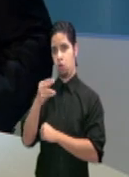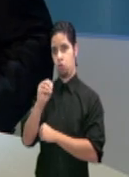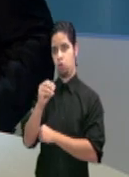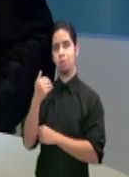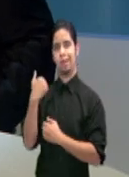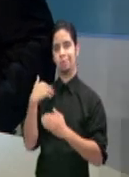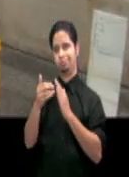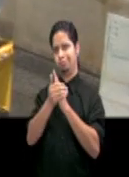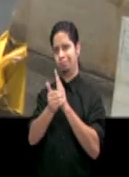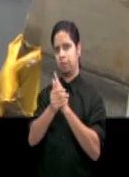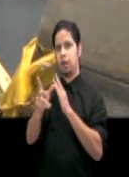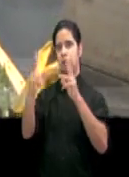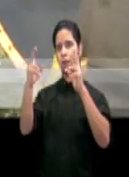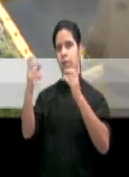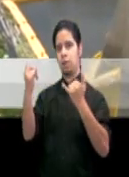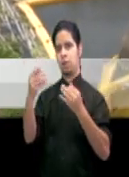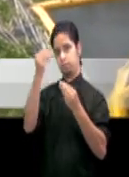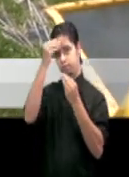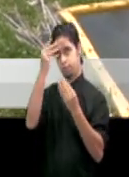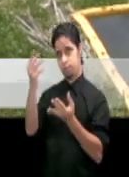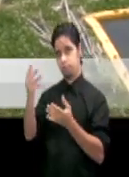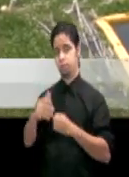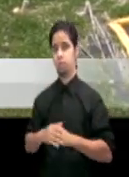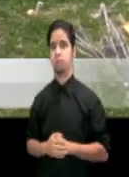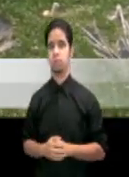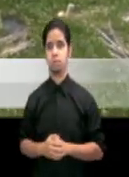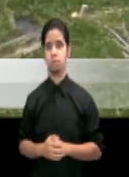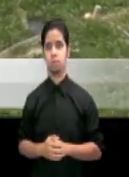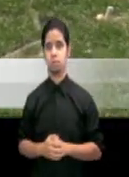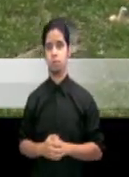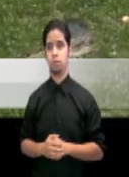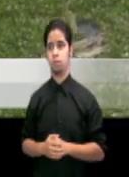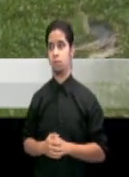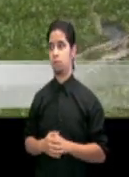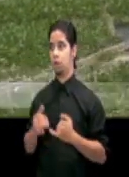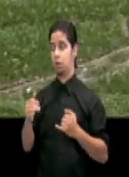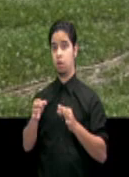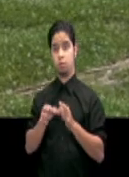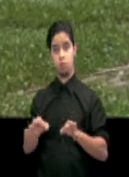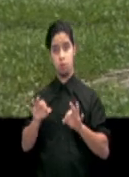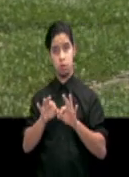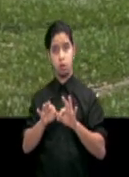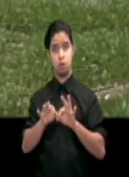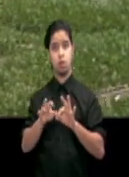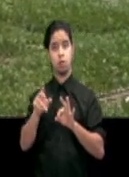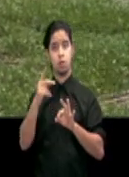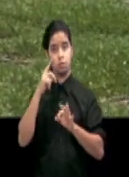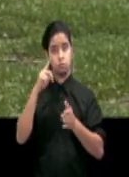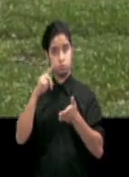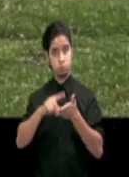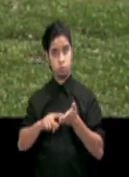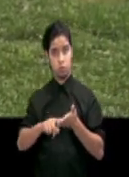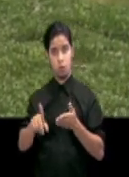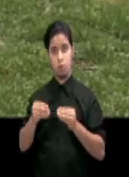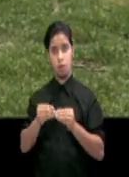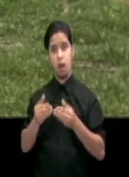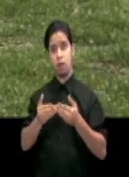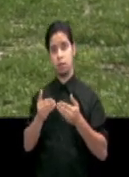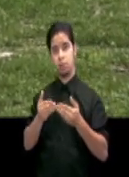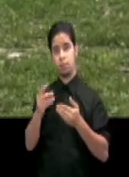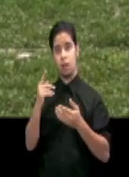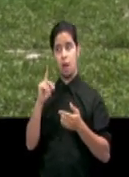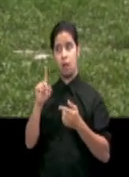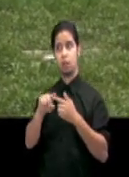orienta. Es necesario orientar a la población de Puerto Rico respecto a la sequía, desde lo más sencillo hasta lo más